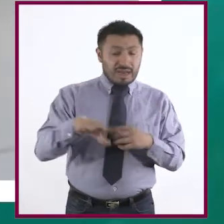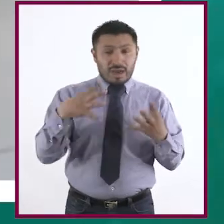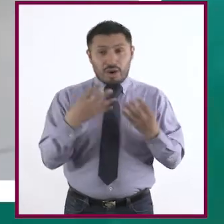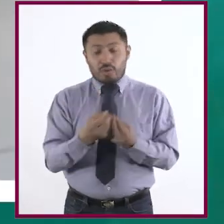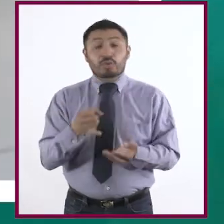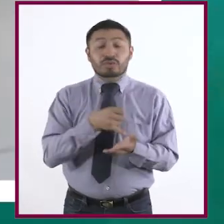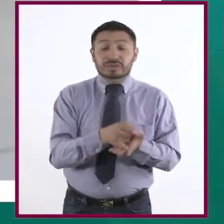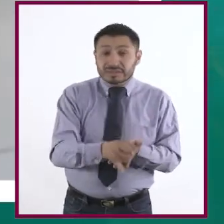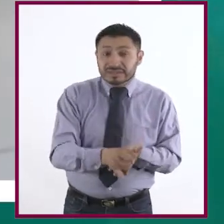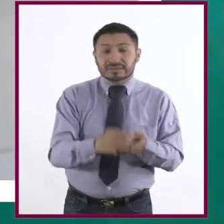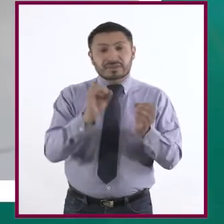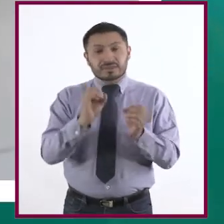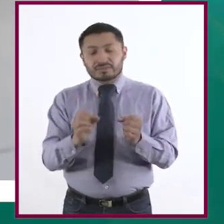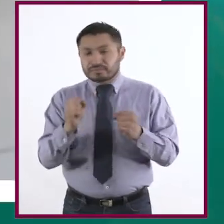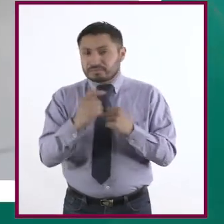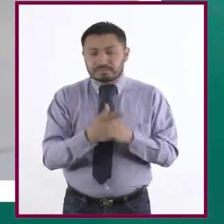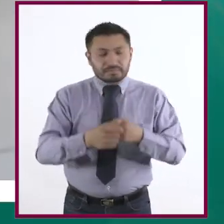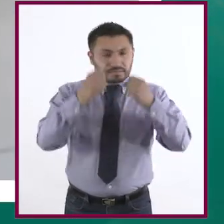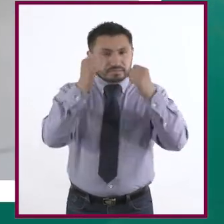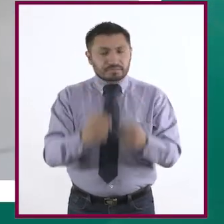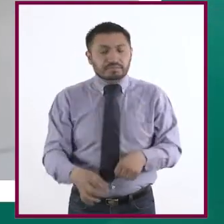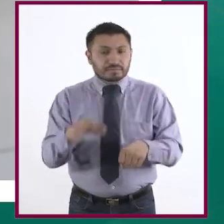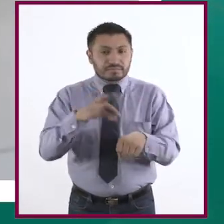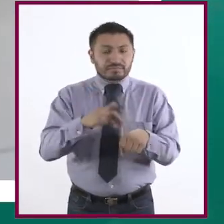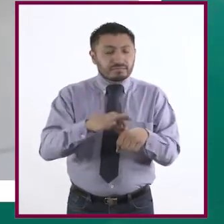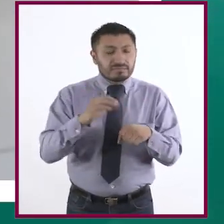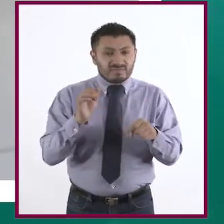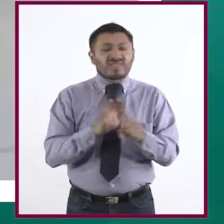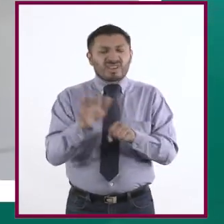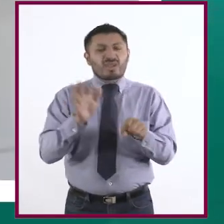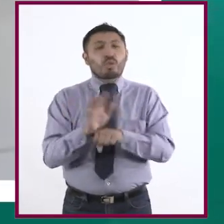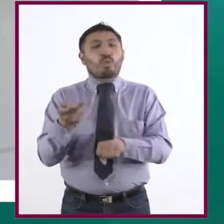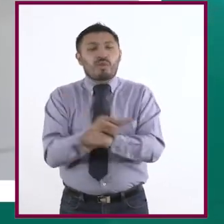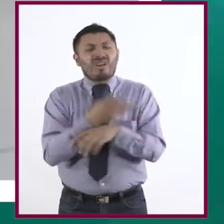un seguro médico, de un seguro social?